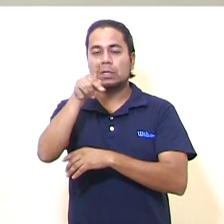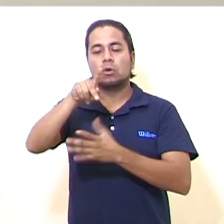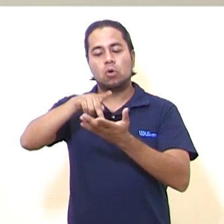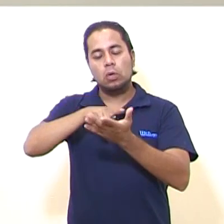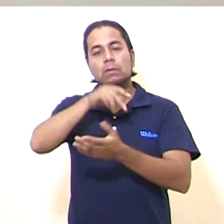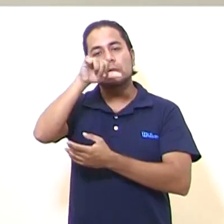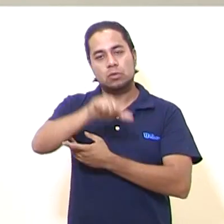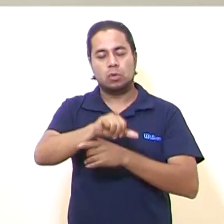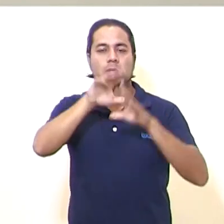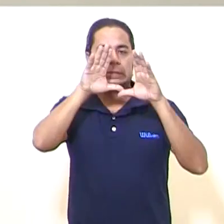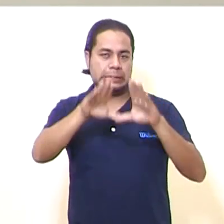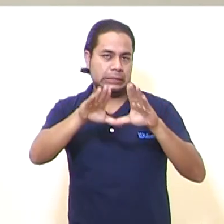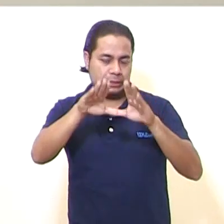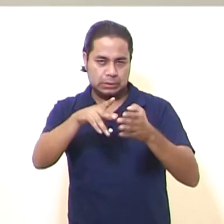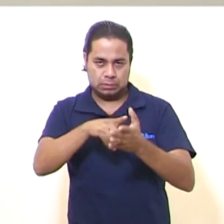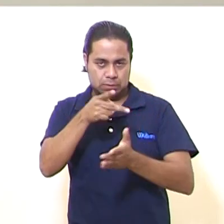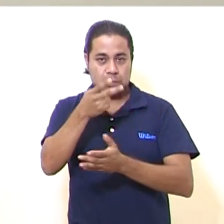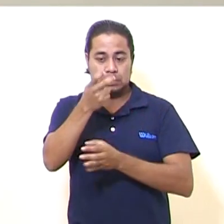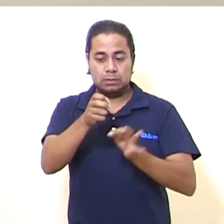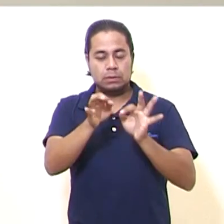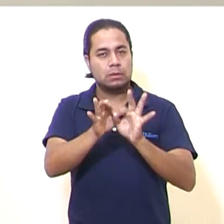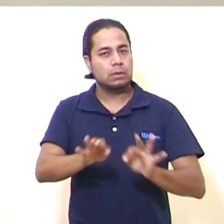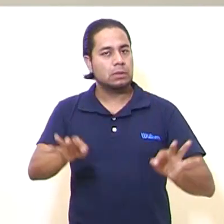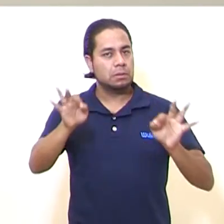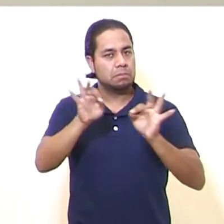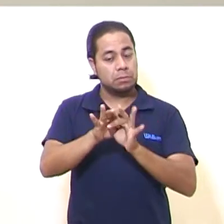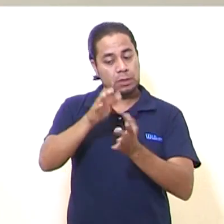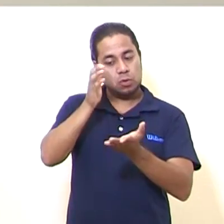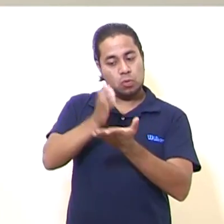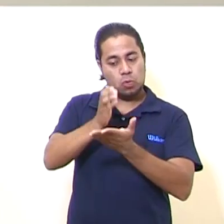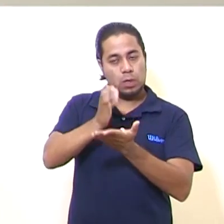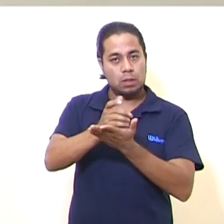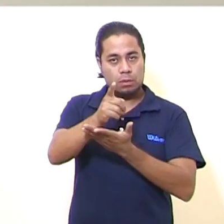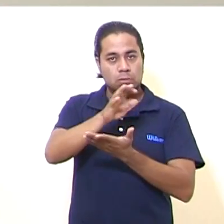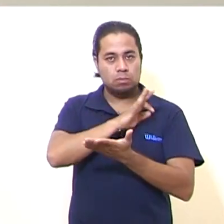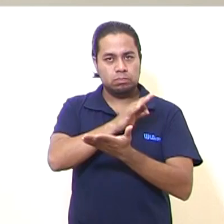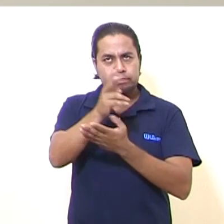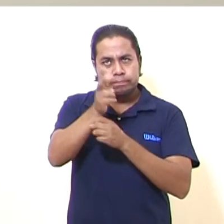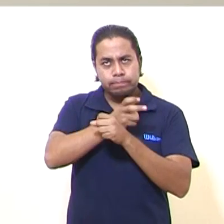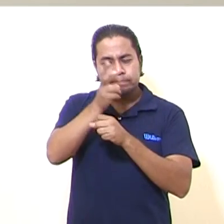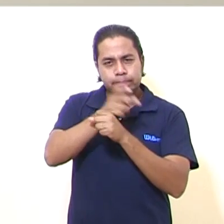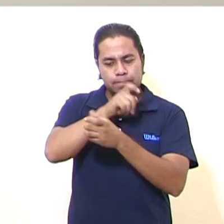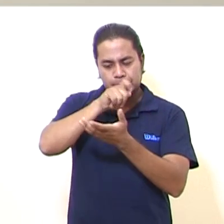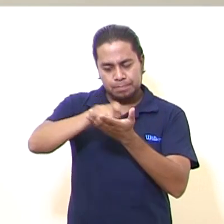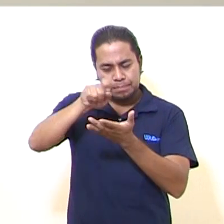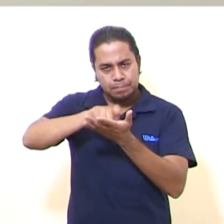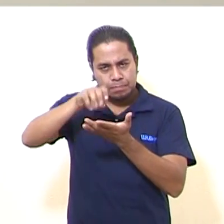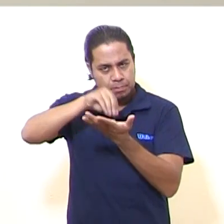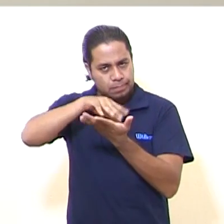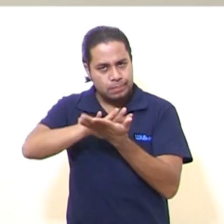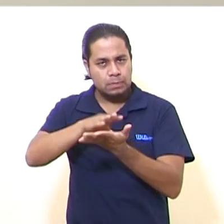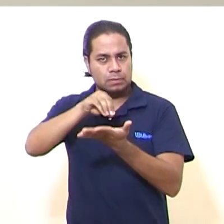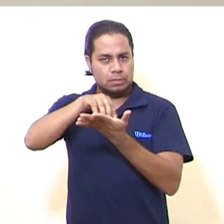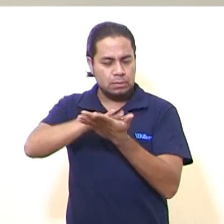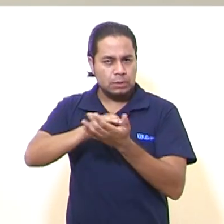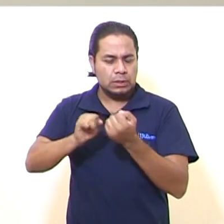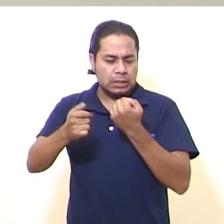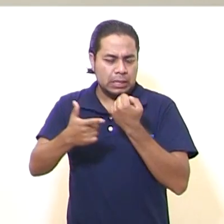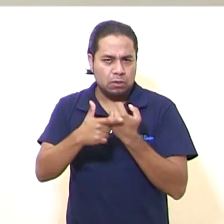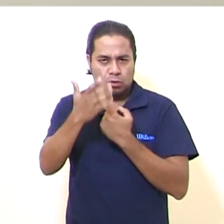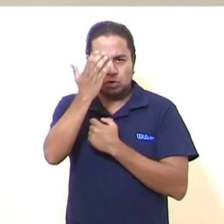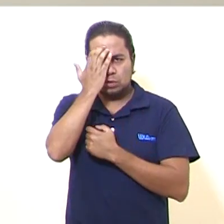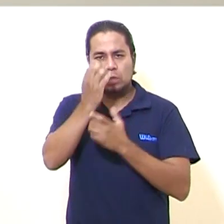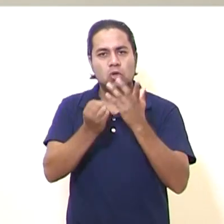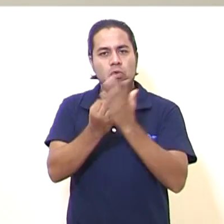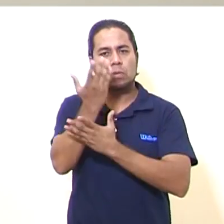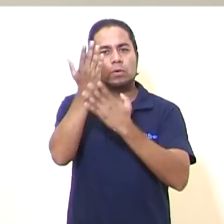reforzar. Y es muy importante que en tu libreta tú vayas anotando todos los datos nuevos de este